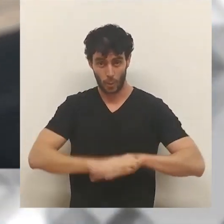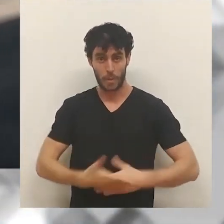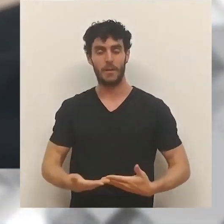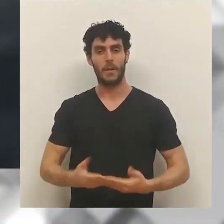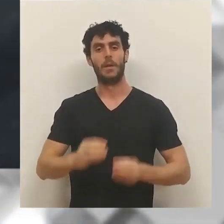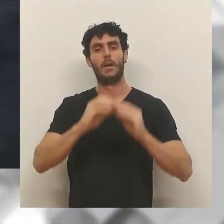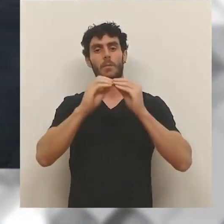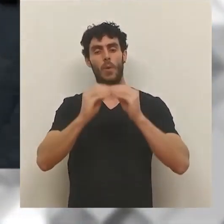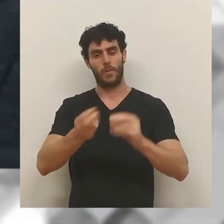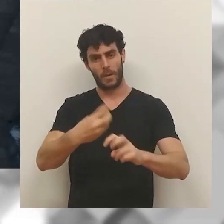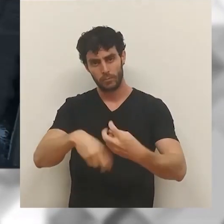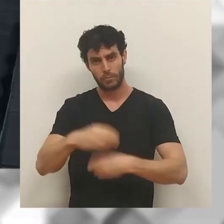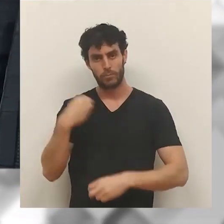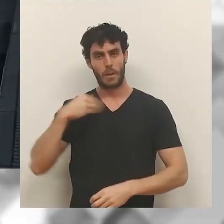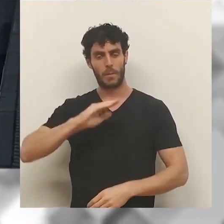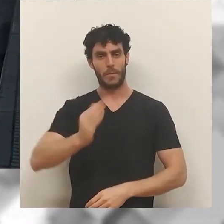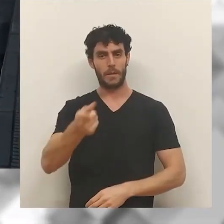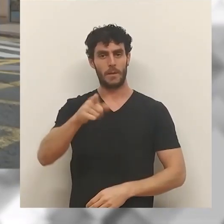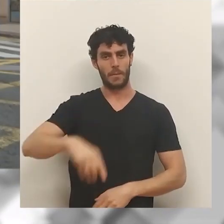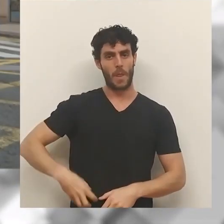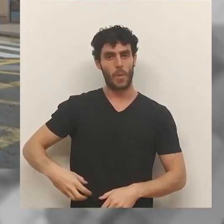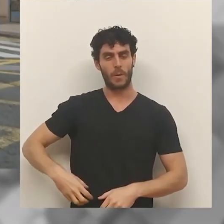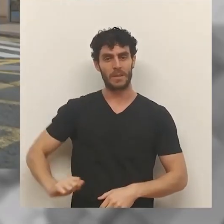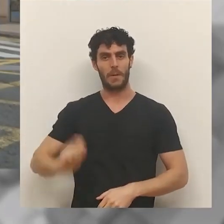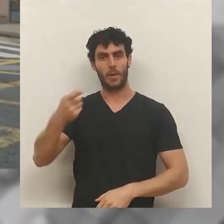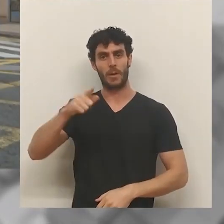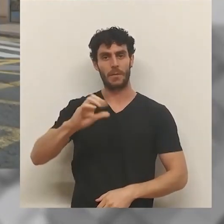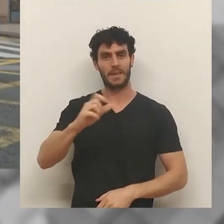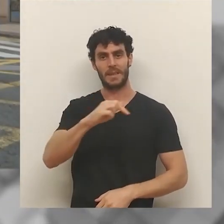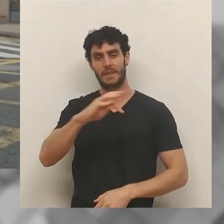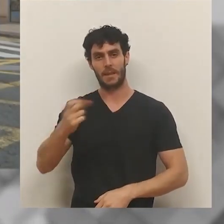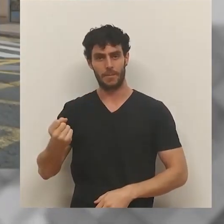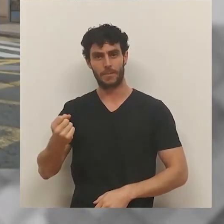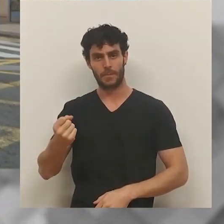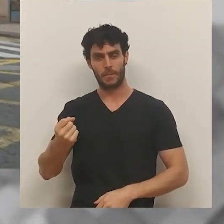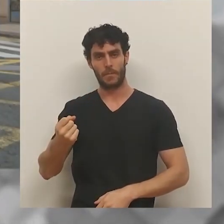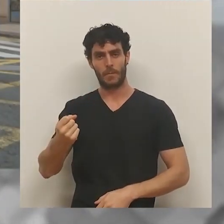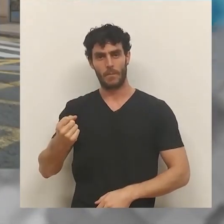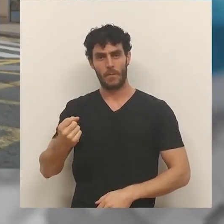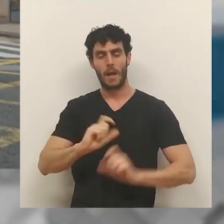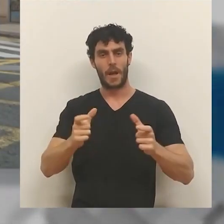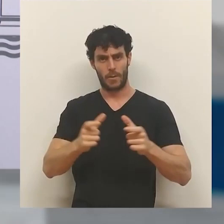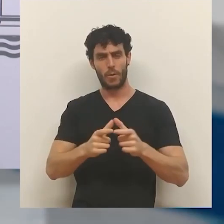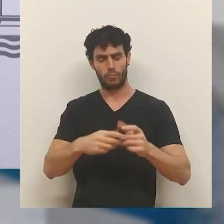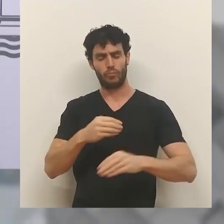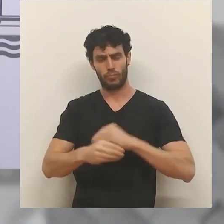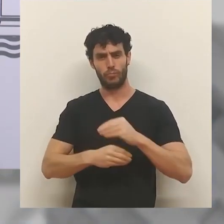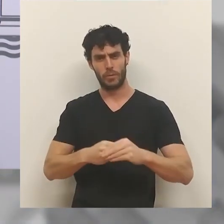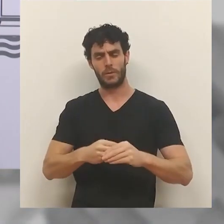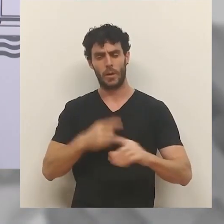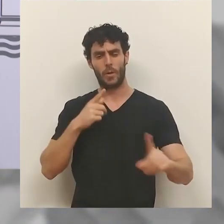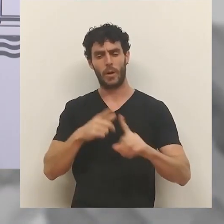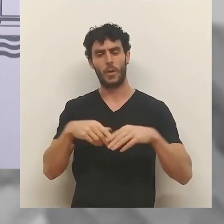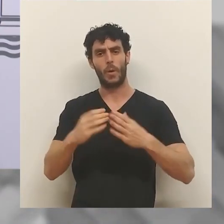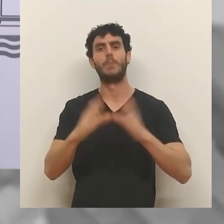justificarla, deben cumplir los requisitos. Esas modificaciones parece que afectan también a Duquesa de la Victoria y Sagasta. El encuentro,